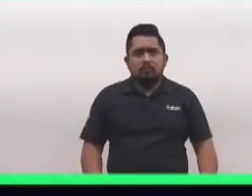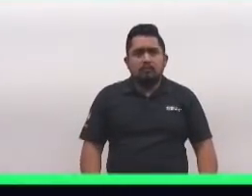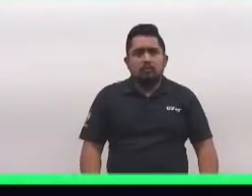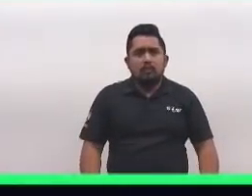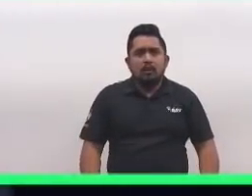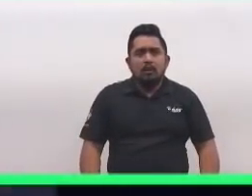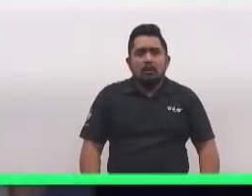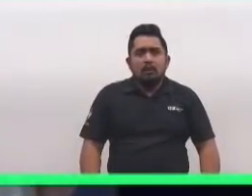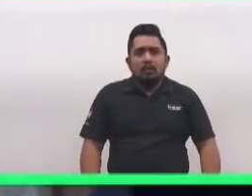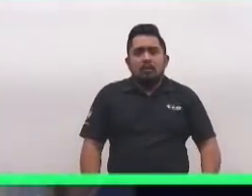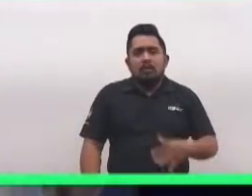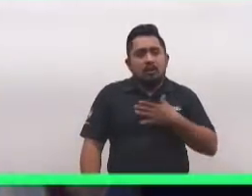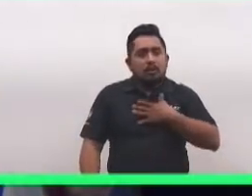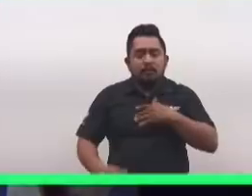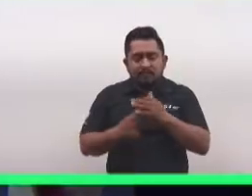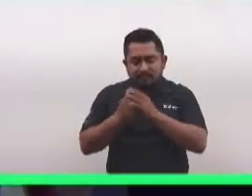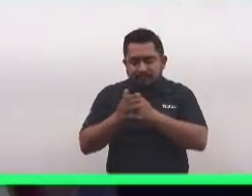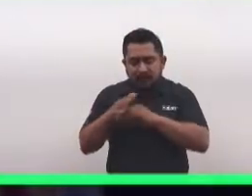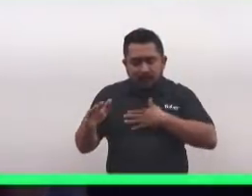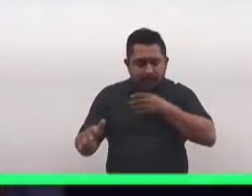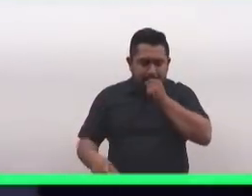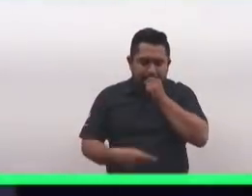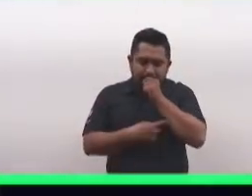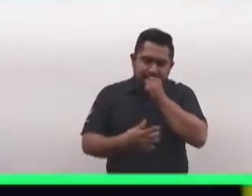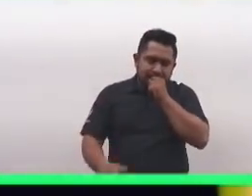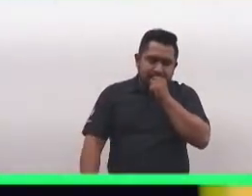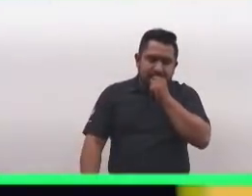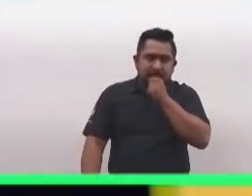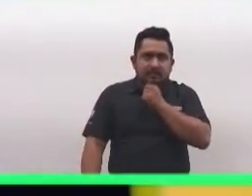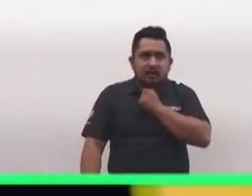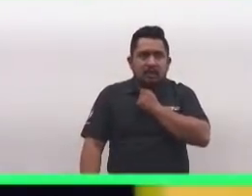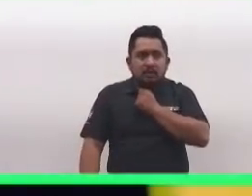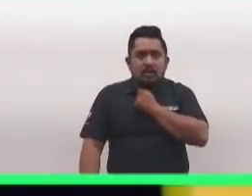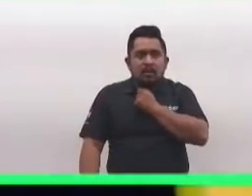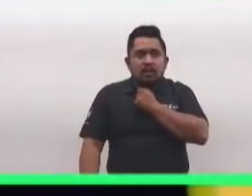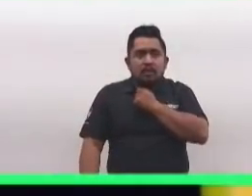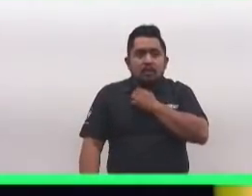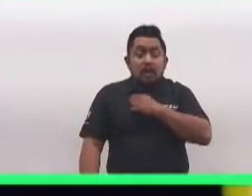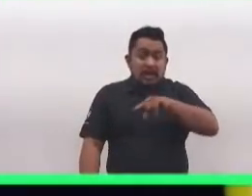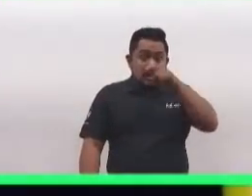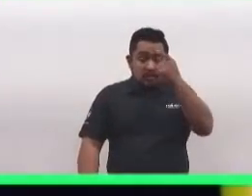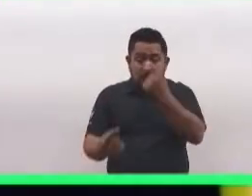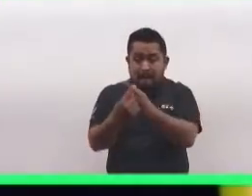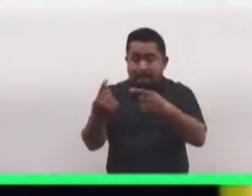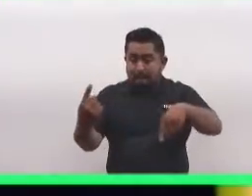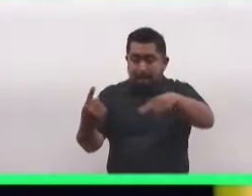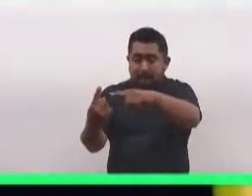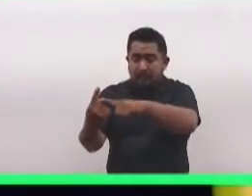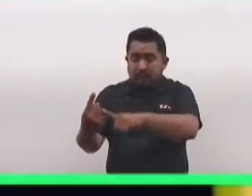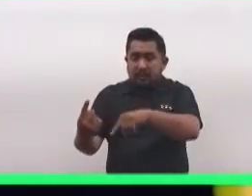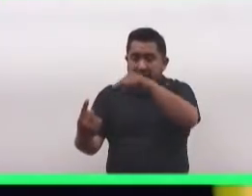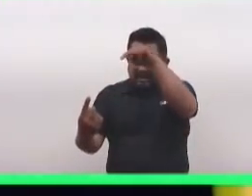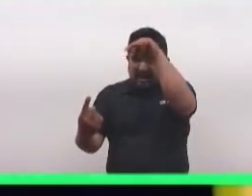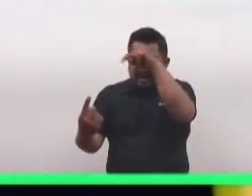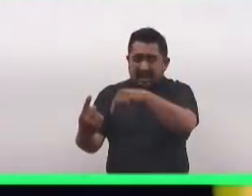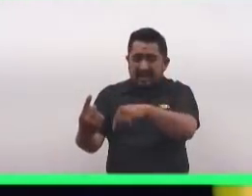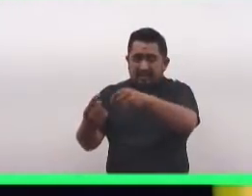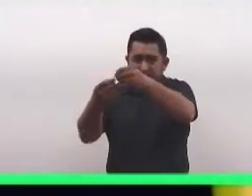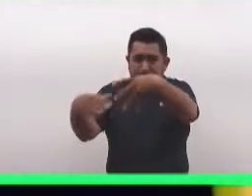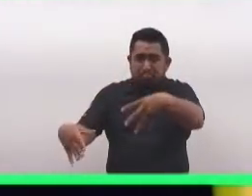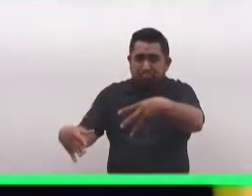no me quiero meter en honduras el que nació fue fracasado papá no pasa el